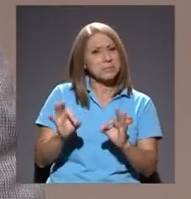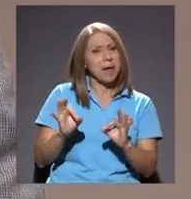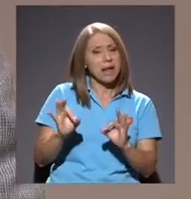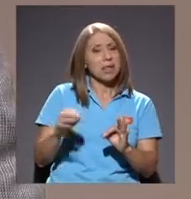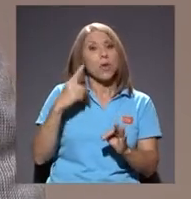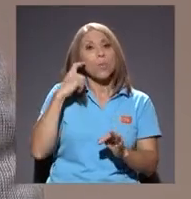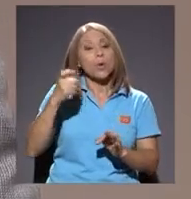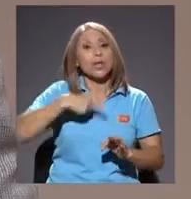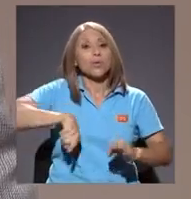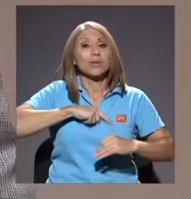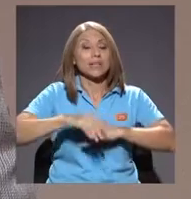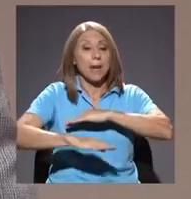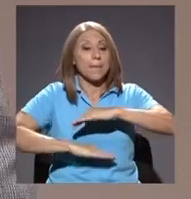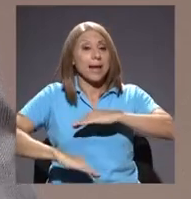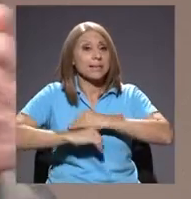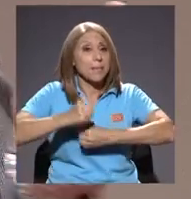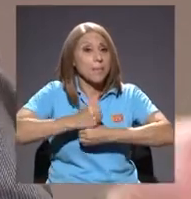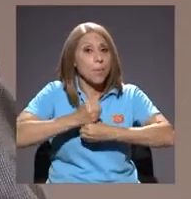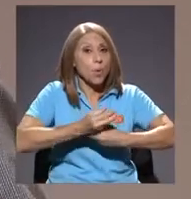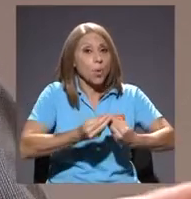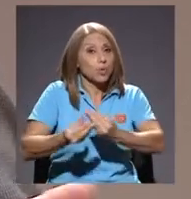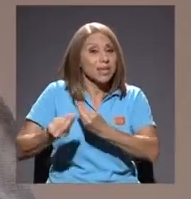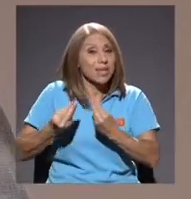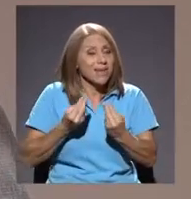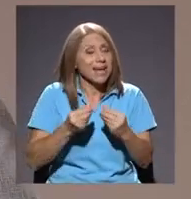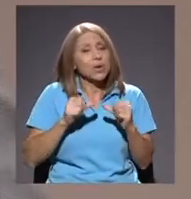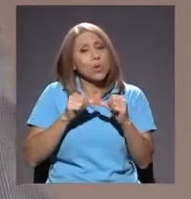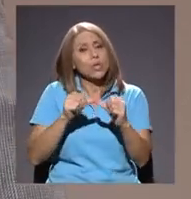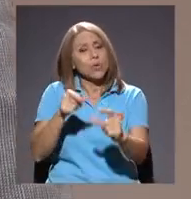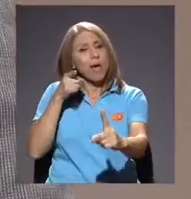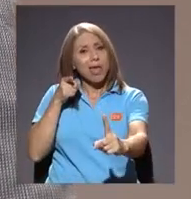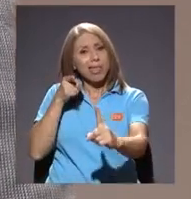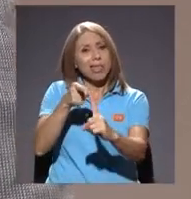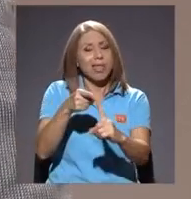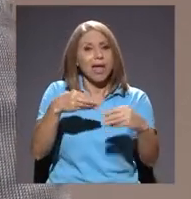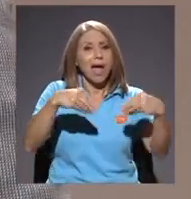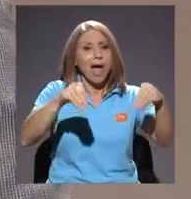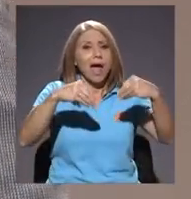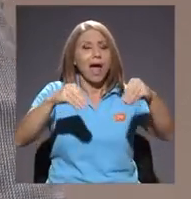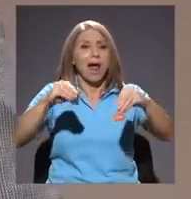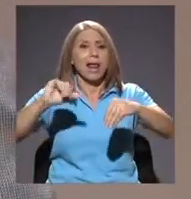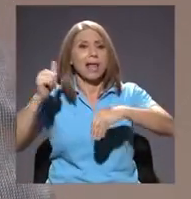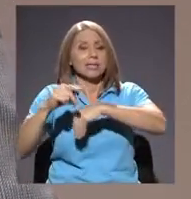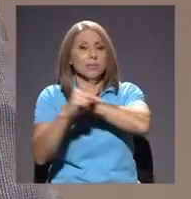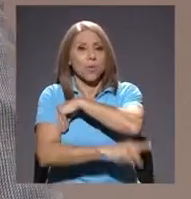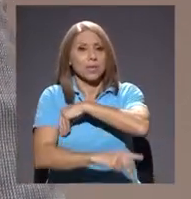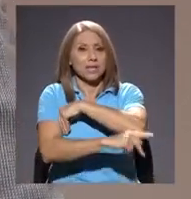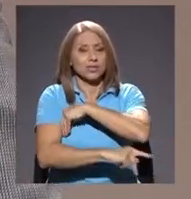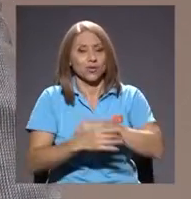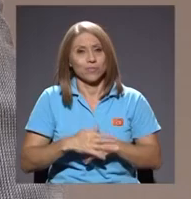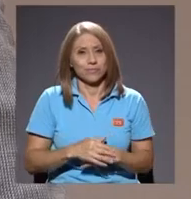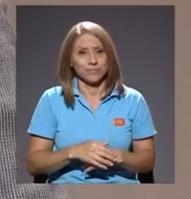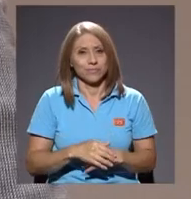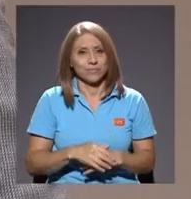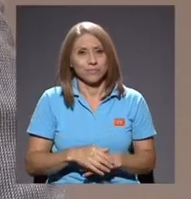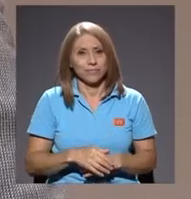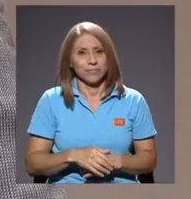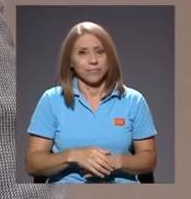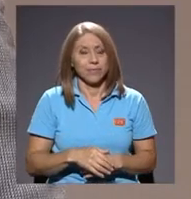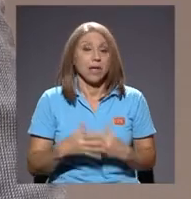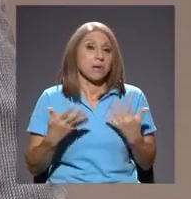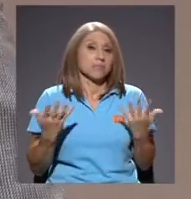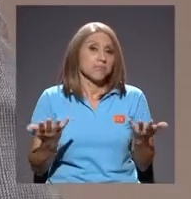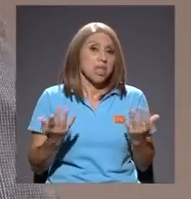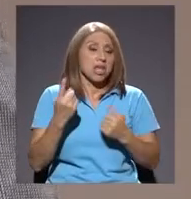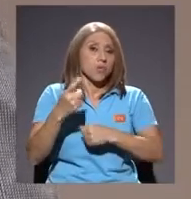de esa base productiva sigue estando orientada a la exportación dicho esto verdad 1 en un